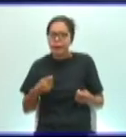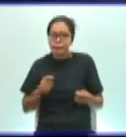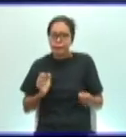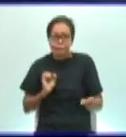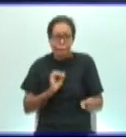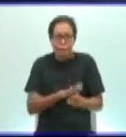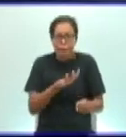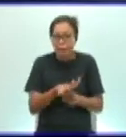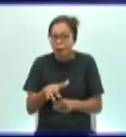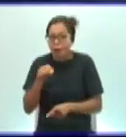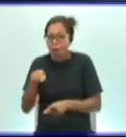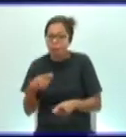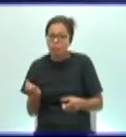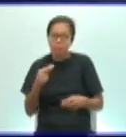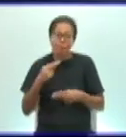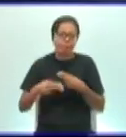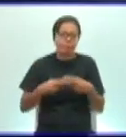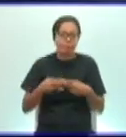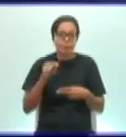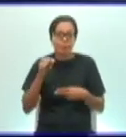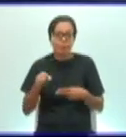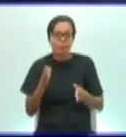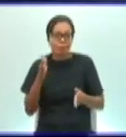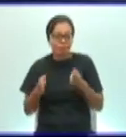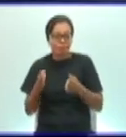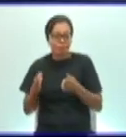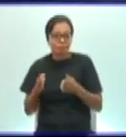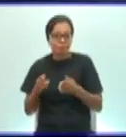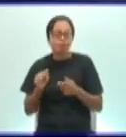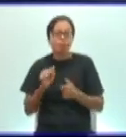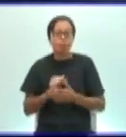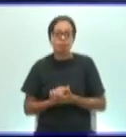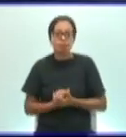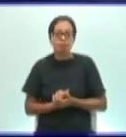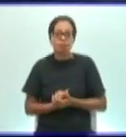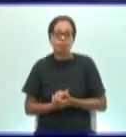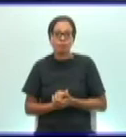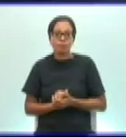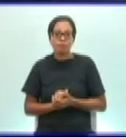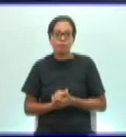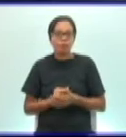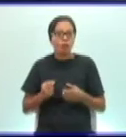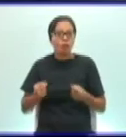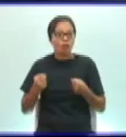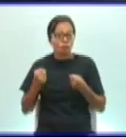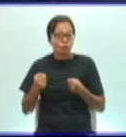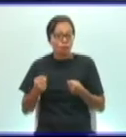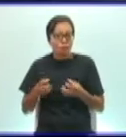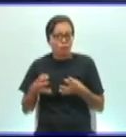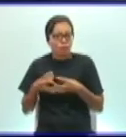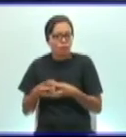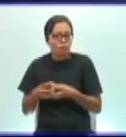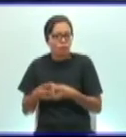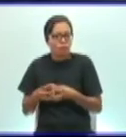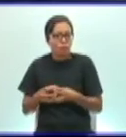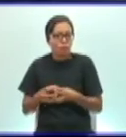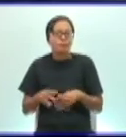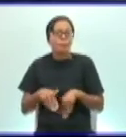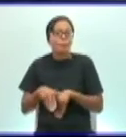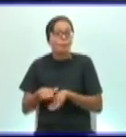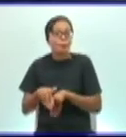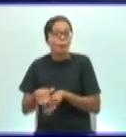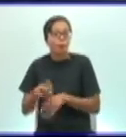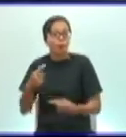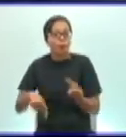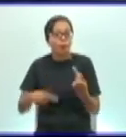región central del movimiento revolucionario, sobre todo fuerzas del Ejército Rebelde, Víctor Bordón en la zona de Santi Espíritu,